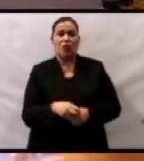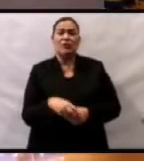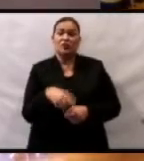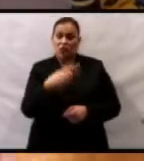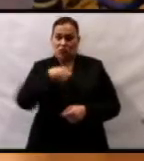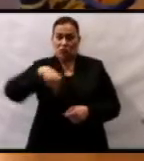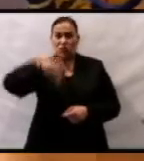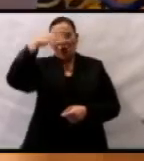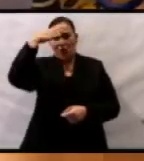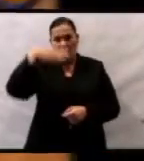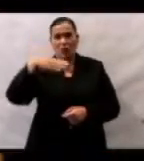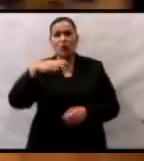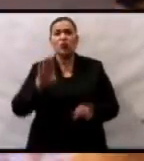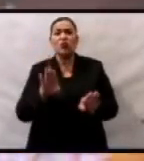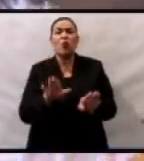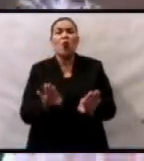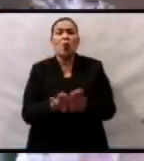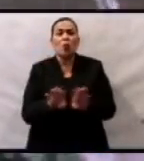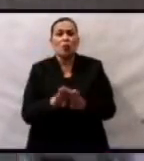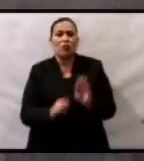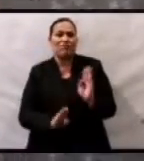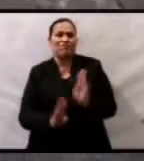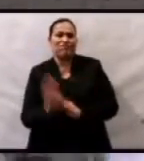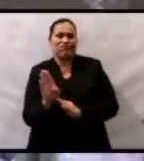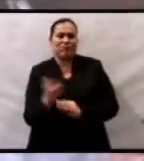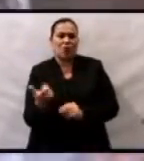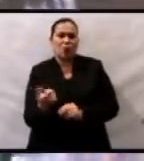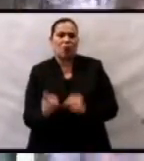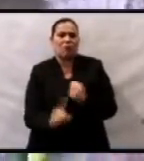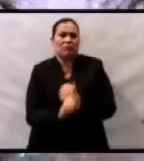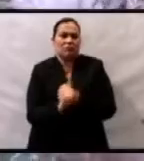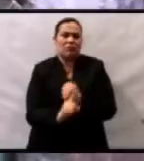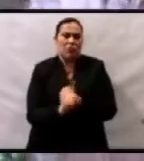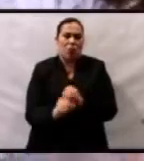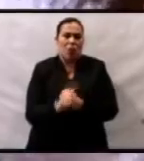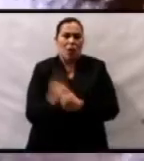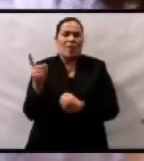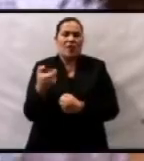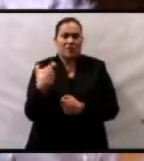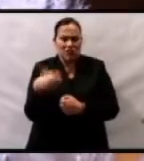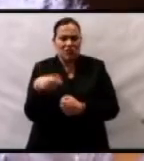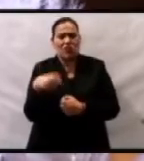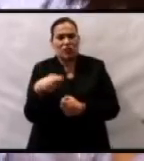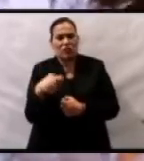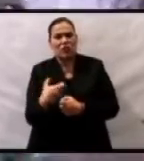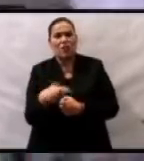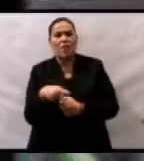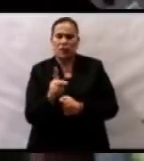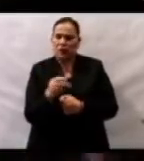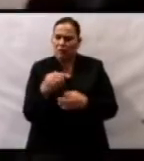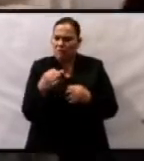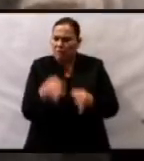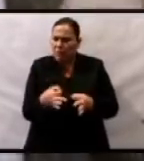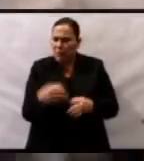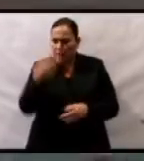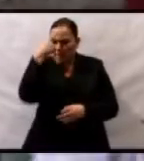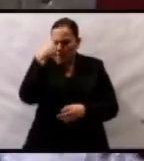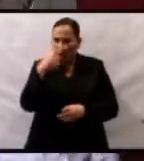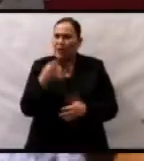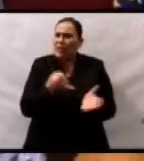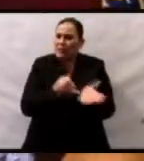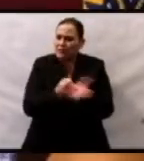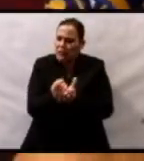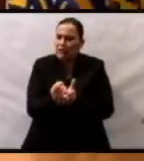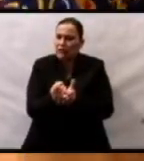del alto costo que esto implica, fuimos firmes en las decisiones.